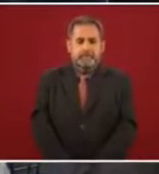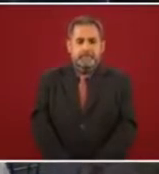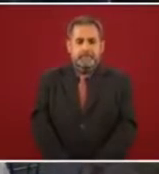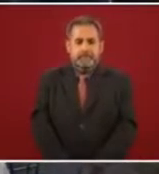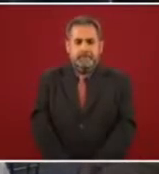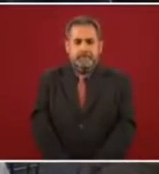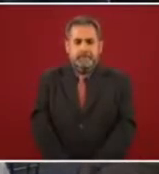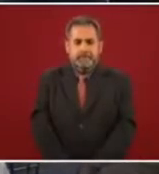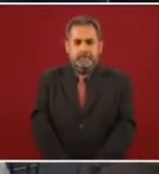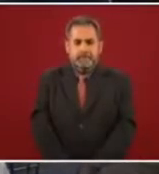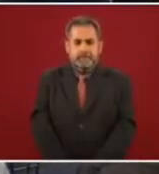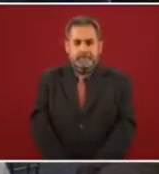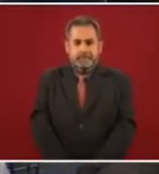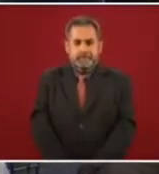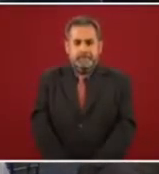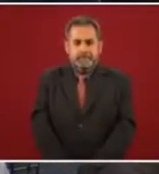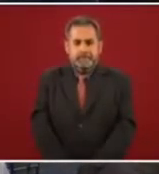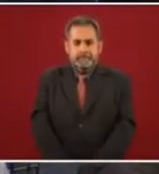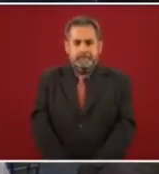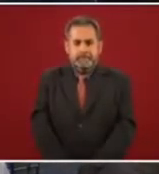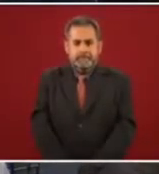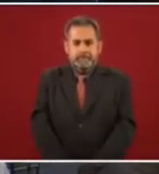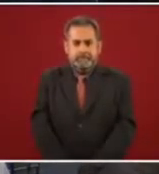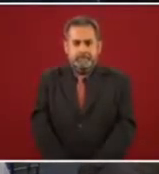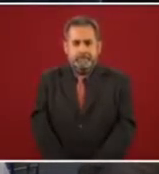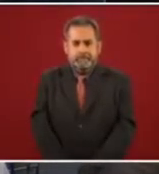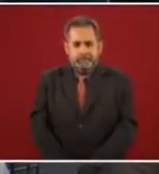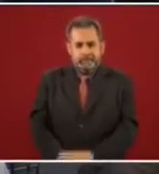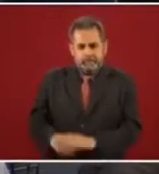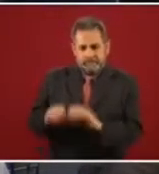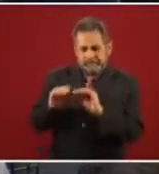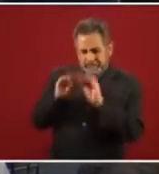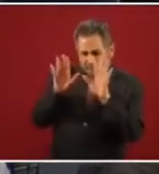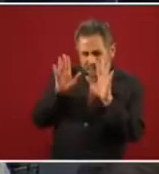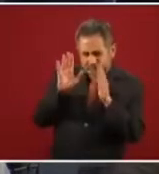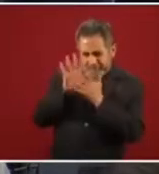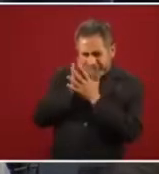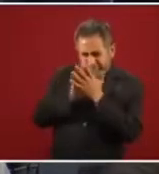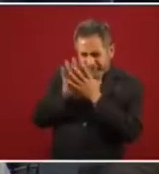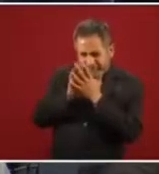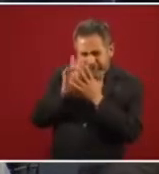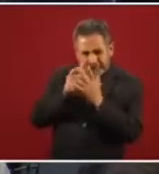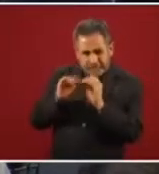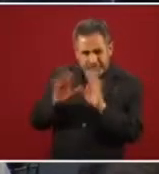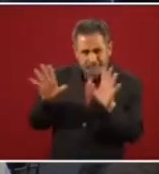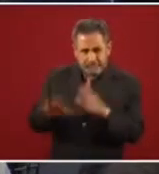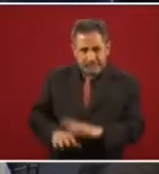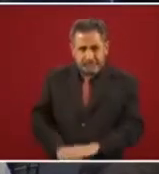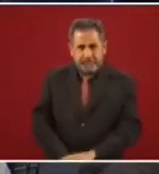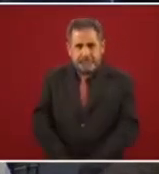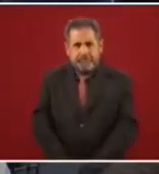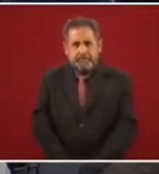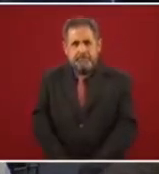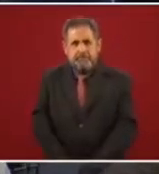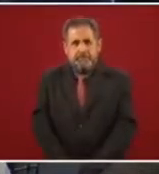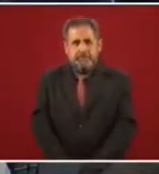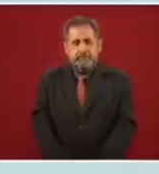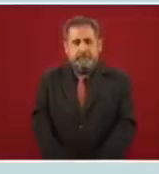Pero a ver si se aclara, ¿no? Un poquito. Está más claro allá.